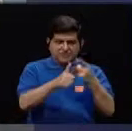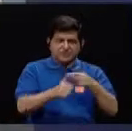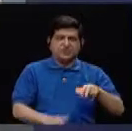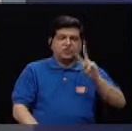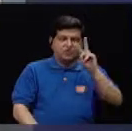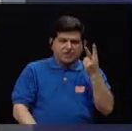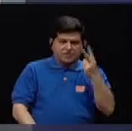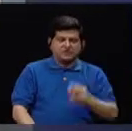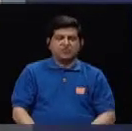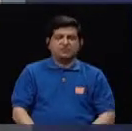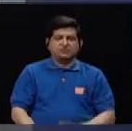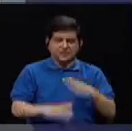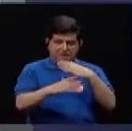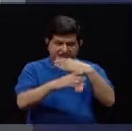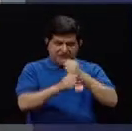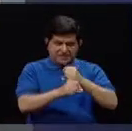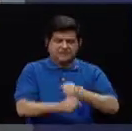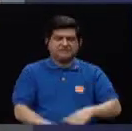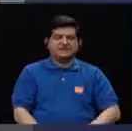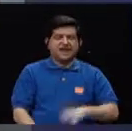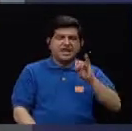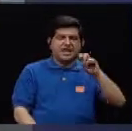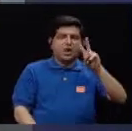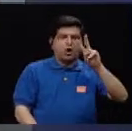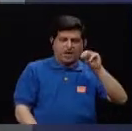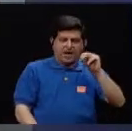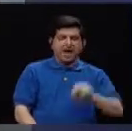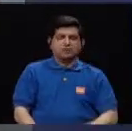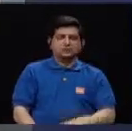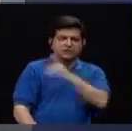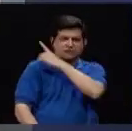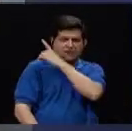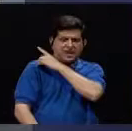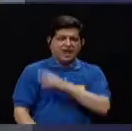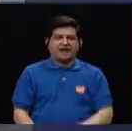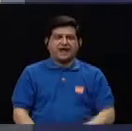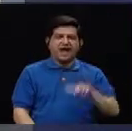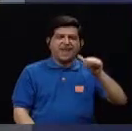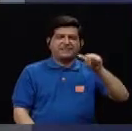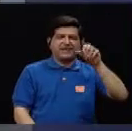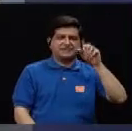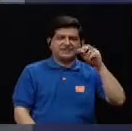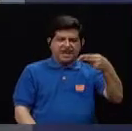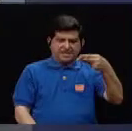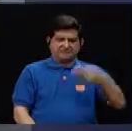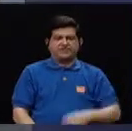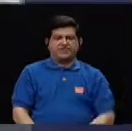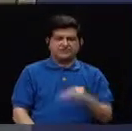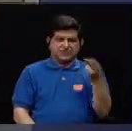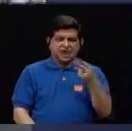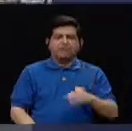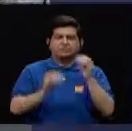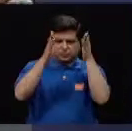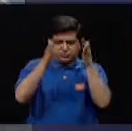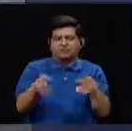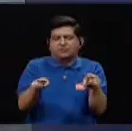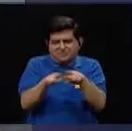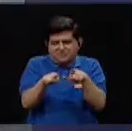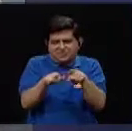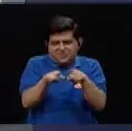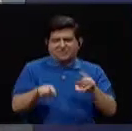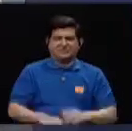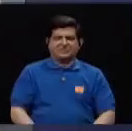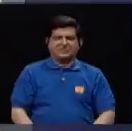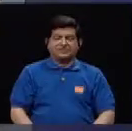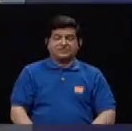y Password, Una mirada en la oscuridad, producida por Ingo Niehaus, dirigida por Andrés Heinrich, ambos maestros también,